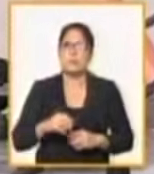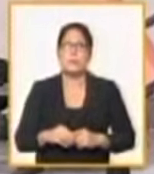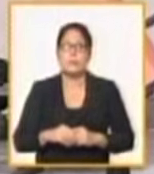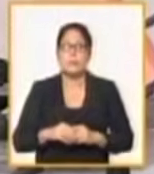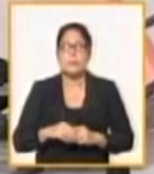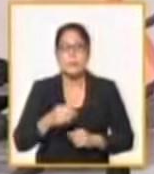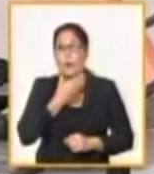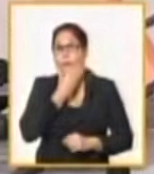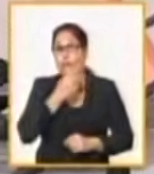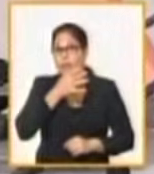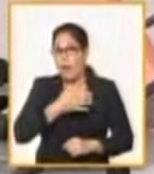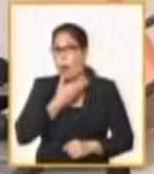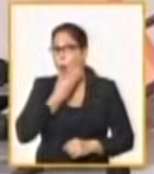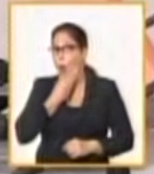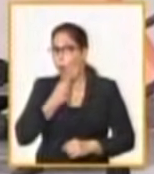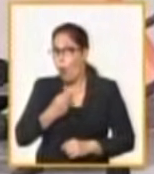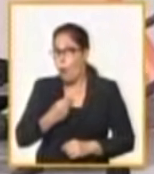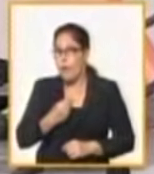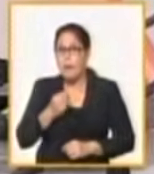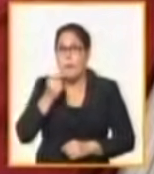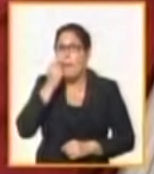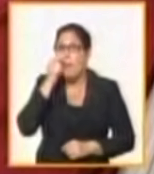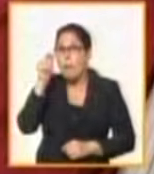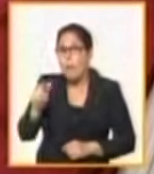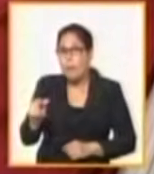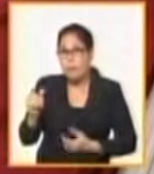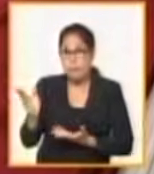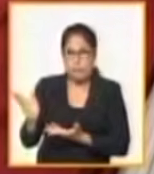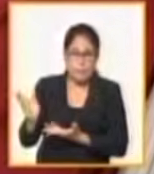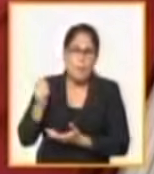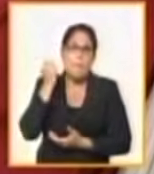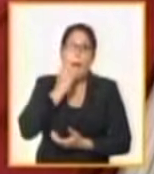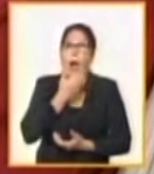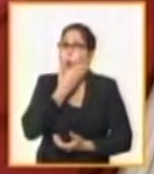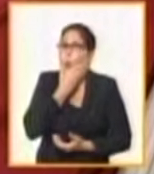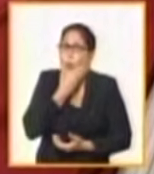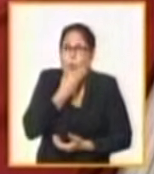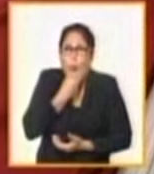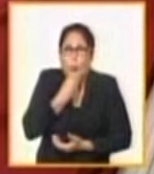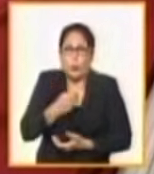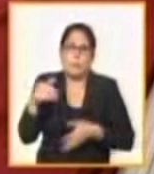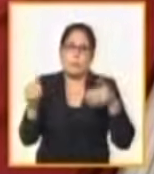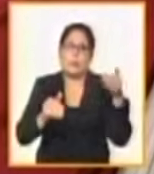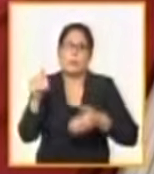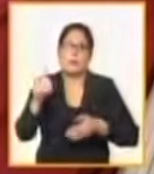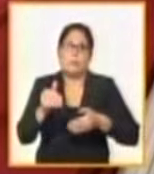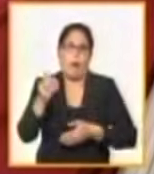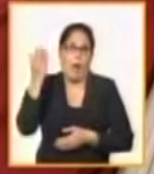joven aún que Fidel Castro era Miguel Barnet, el más joven de los participantes en